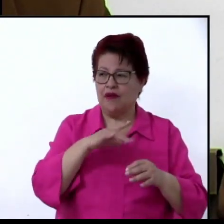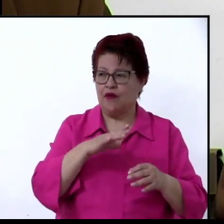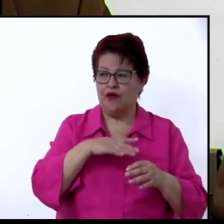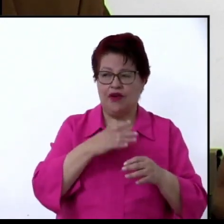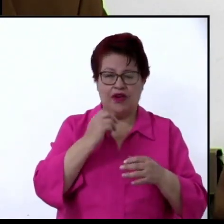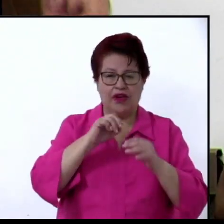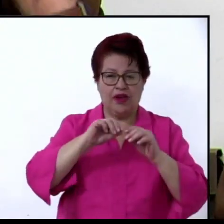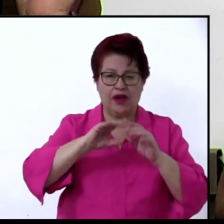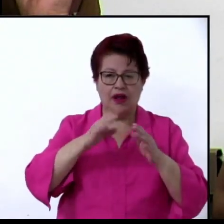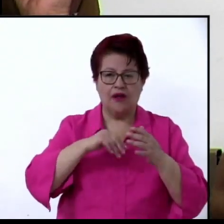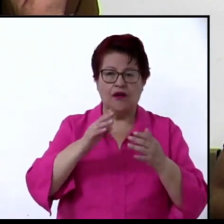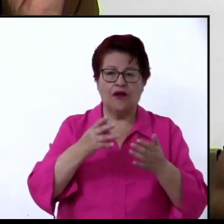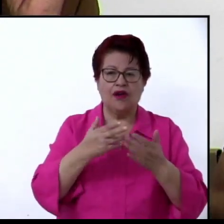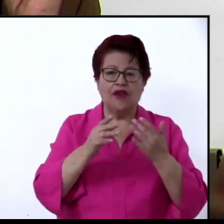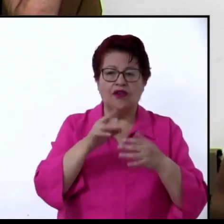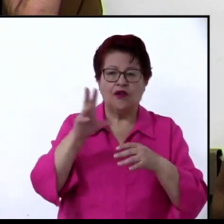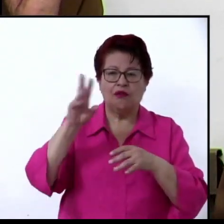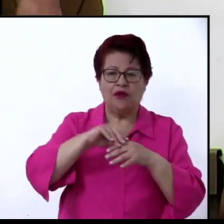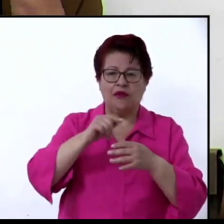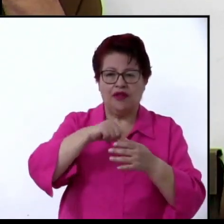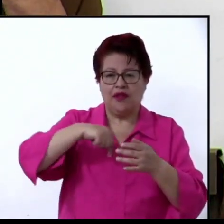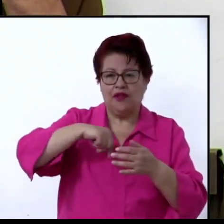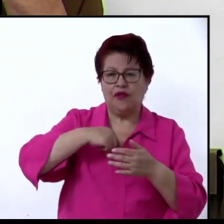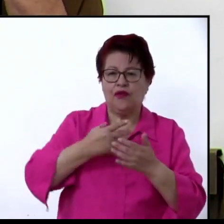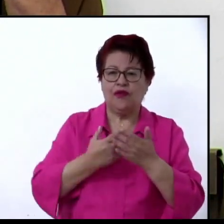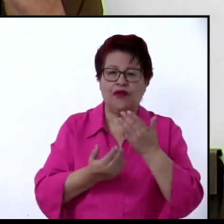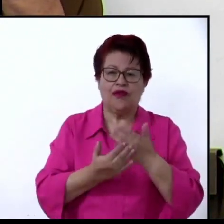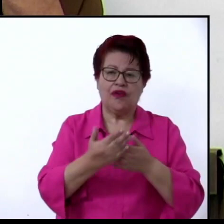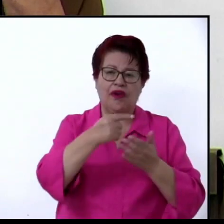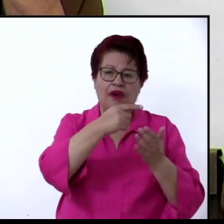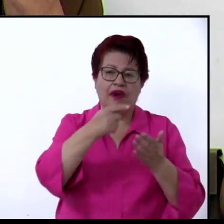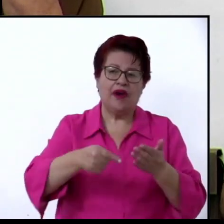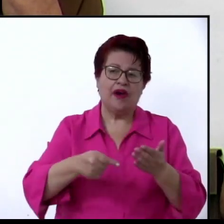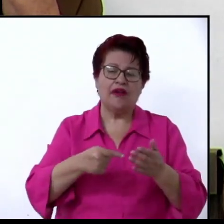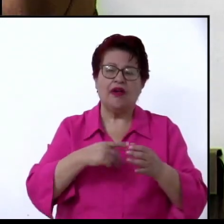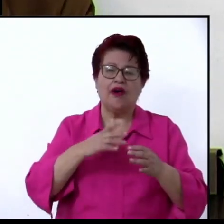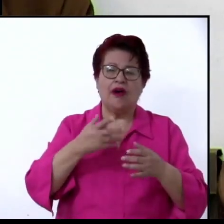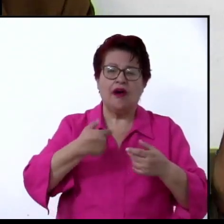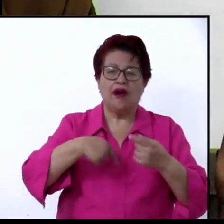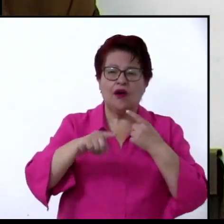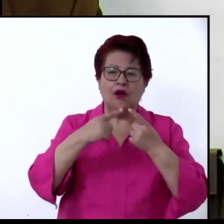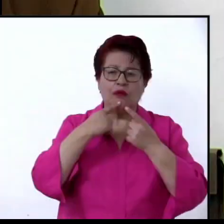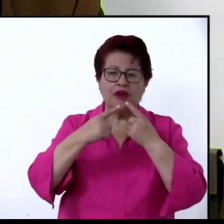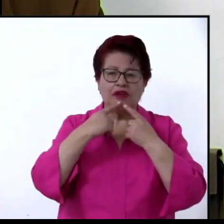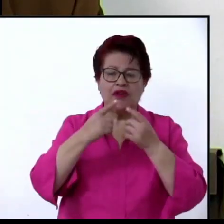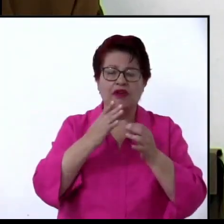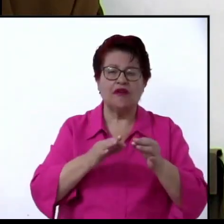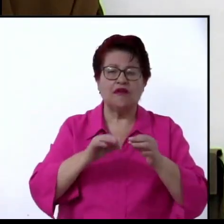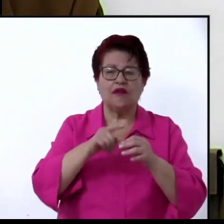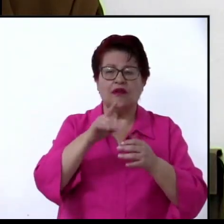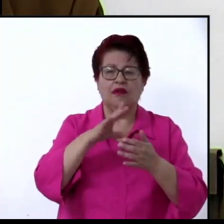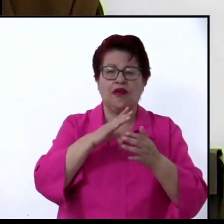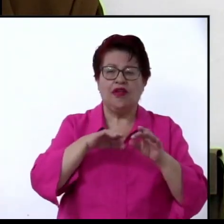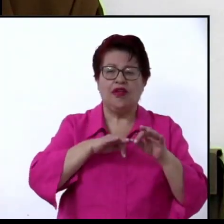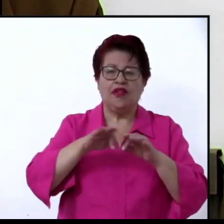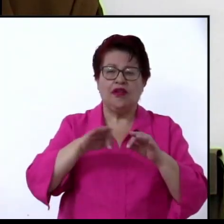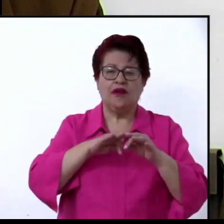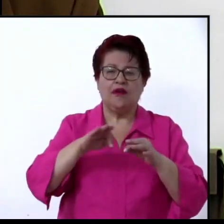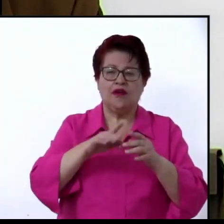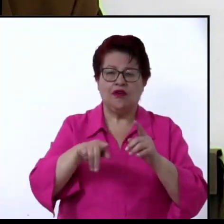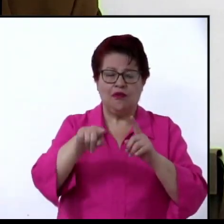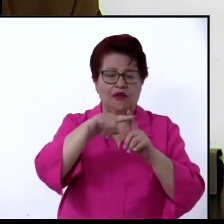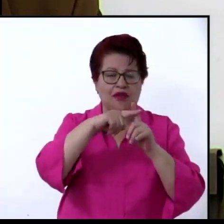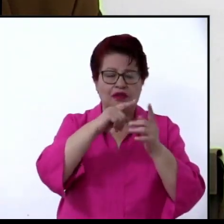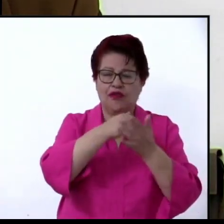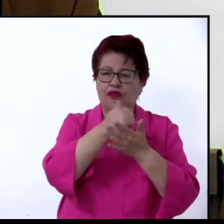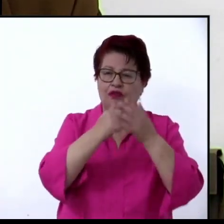por supuesto que eso nos permite llegar a esta comparecencia con datos en materia laboral que son positivos para